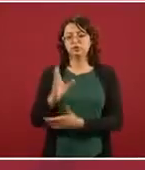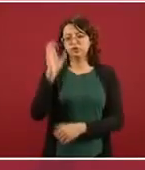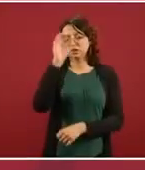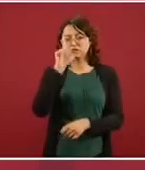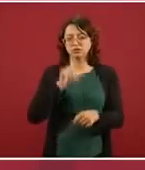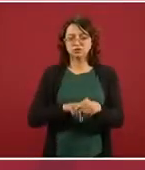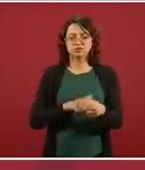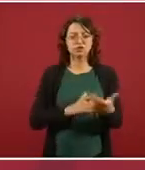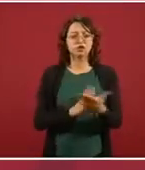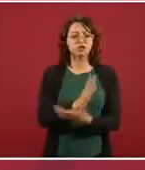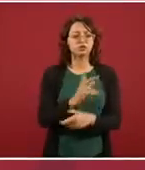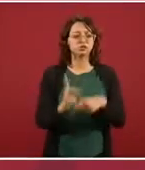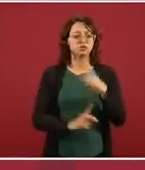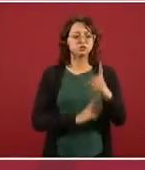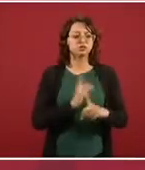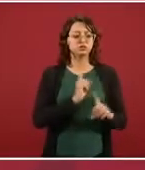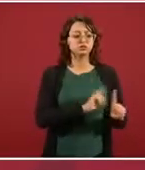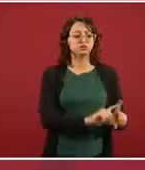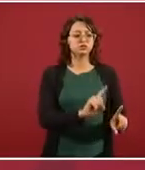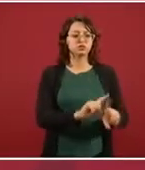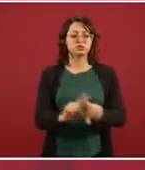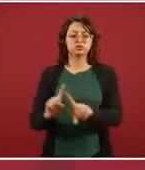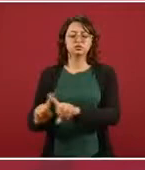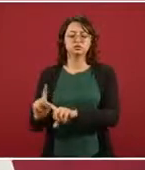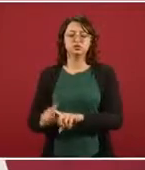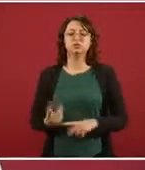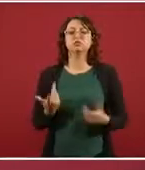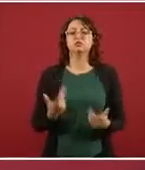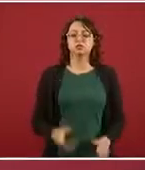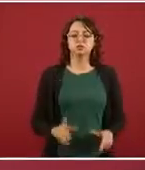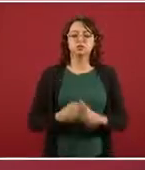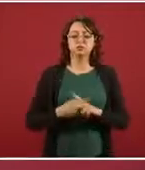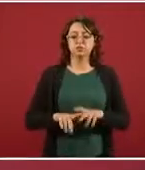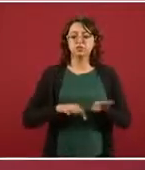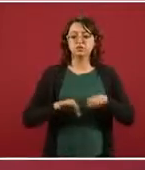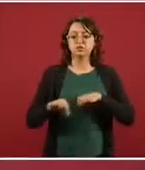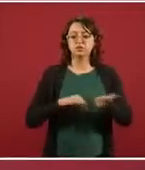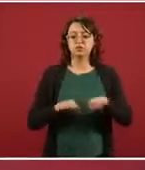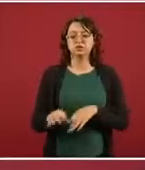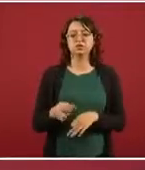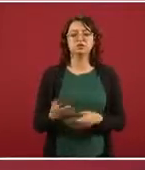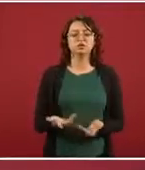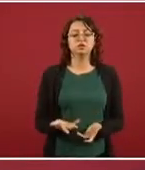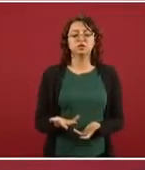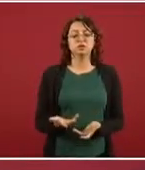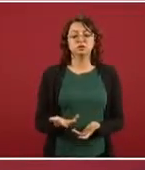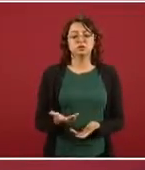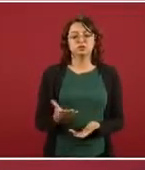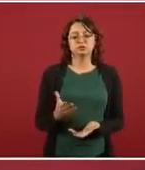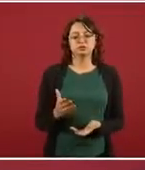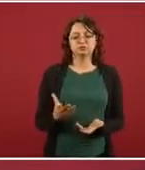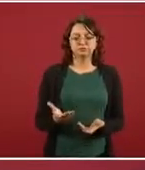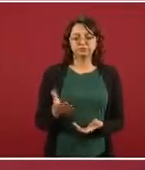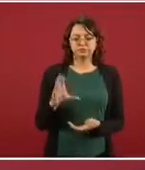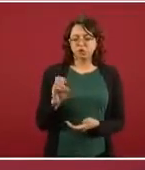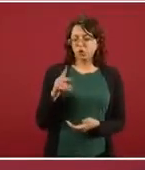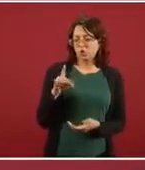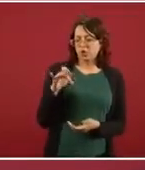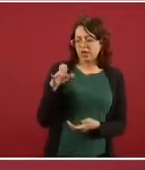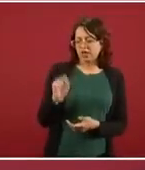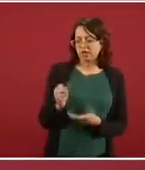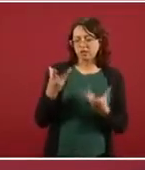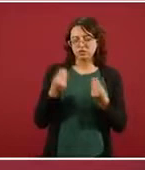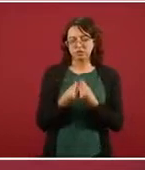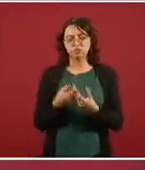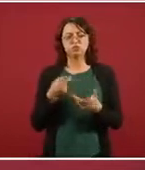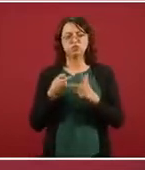al deporte, etcétera. Estamos trabajando en ello a través del Consejo Nacional de Discapacidad, que es la integración de la política pública